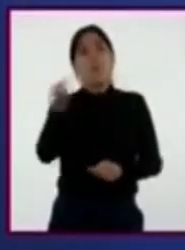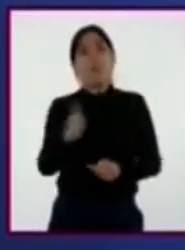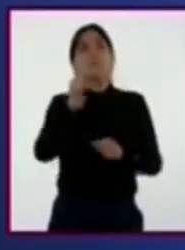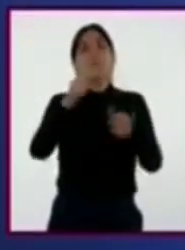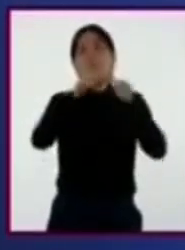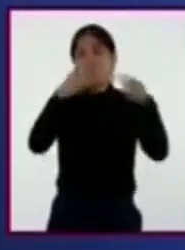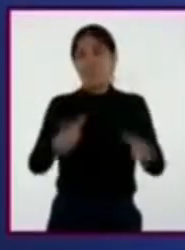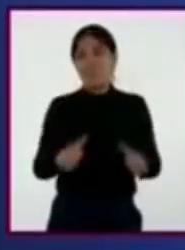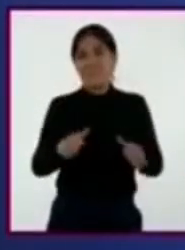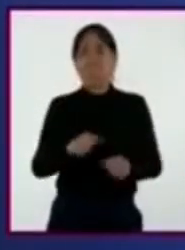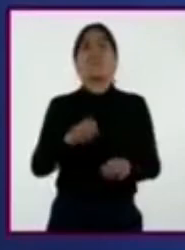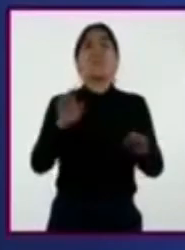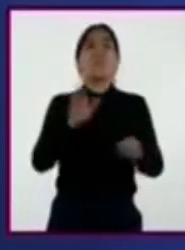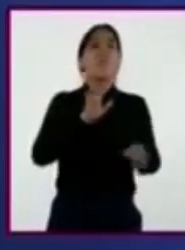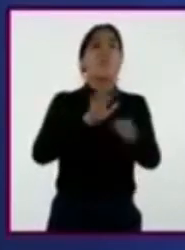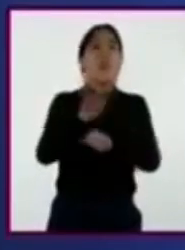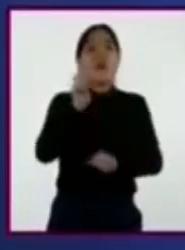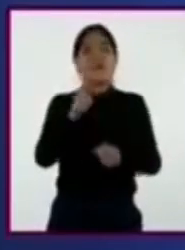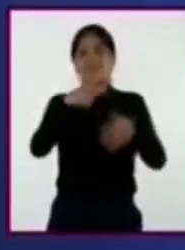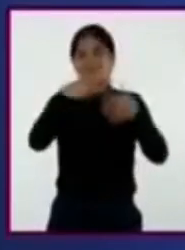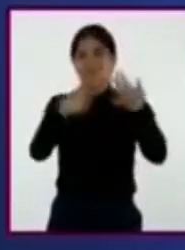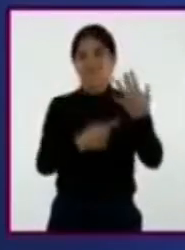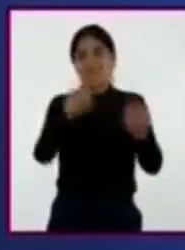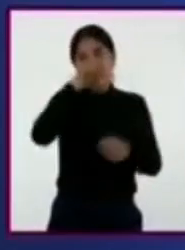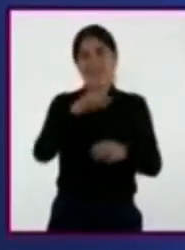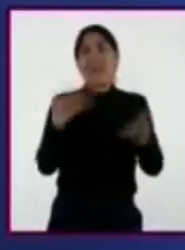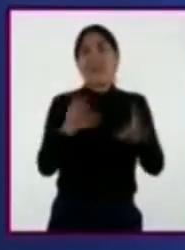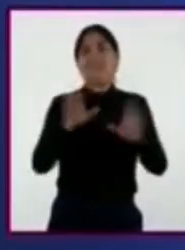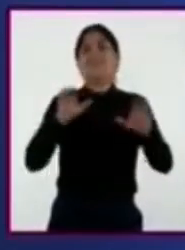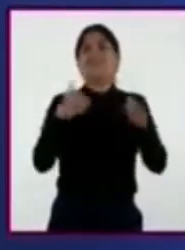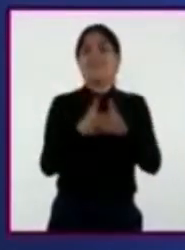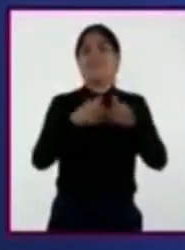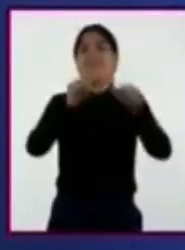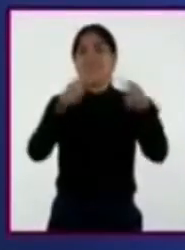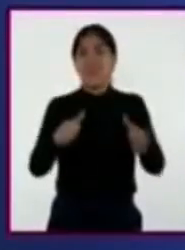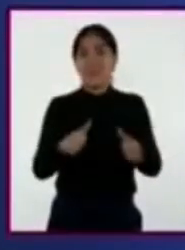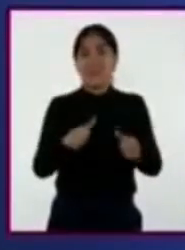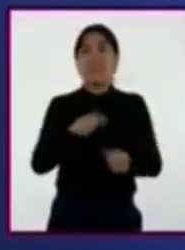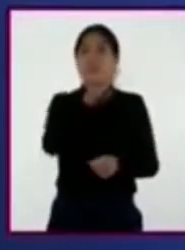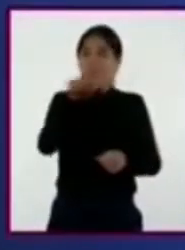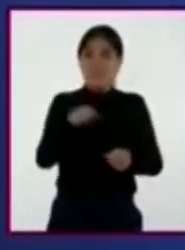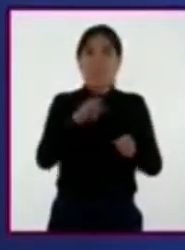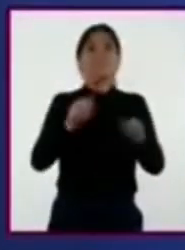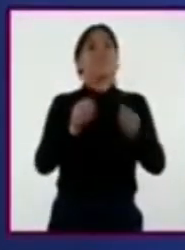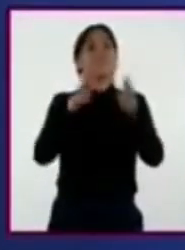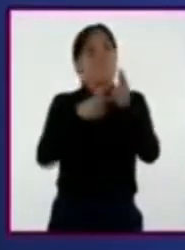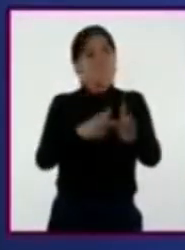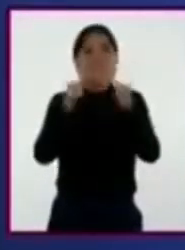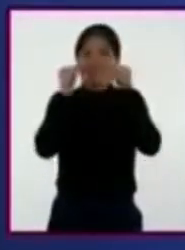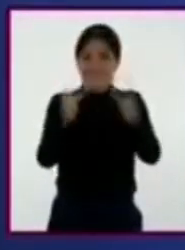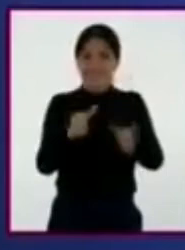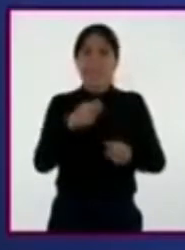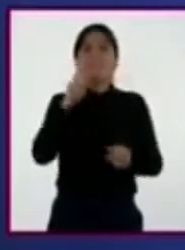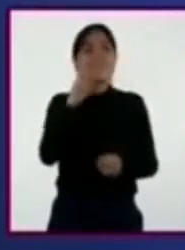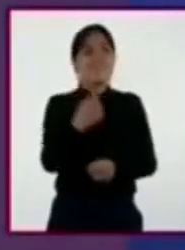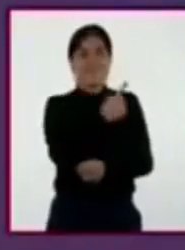artísticas que suelen utilizarse para crear arte colectivo. Así que no se muevan de su lugar y veamos este